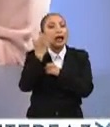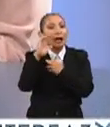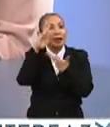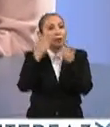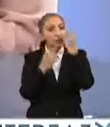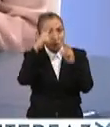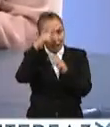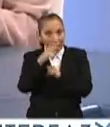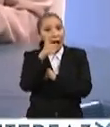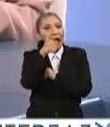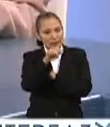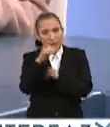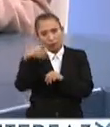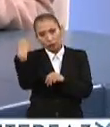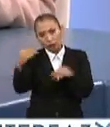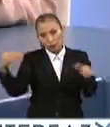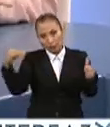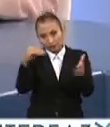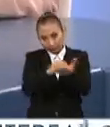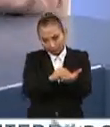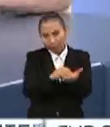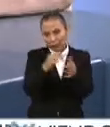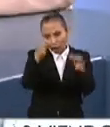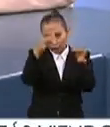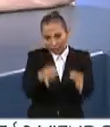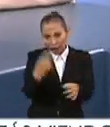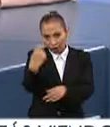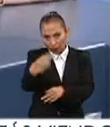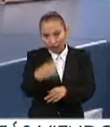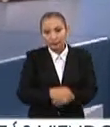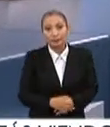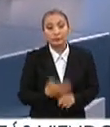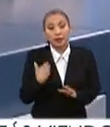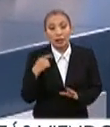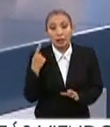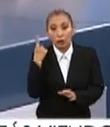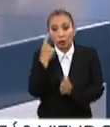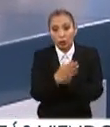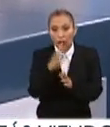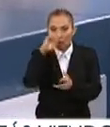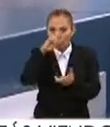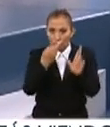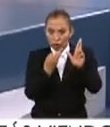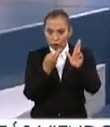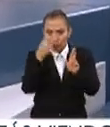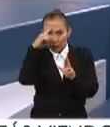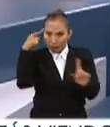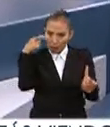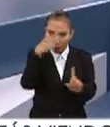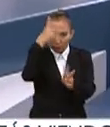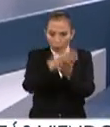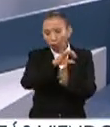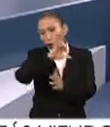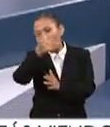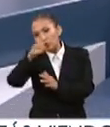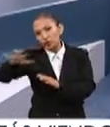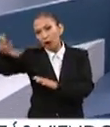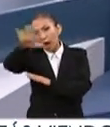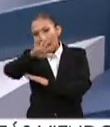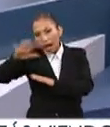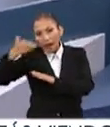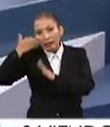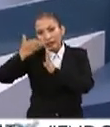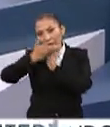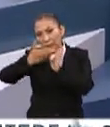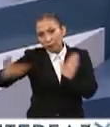Mexicana. Así surgió de manera original. ¿Y solo se concentran en la Revolución Mexicana o ya han abarcado otros